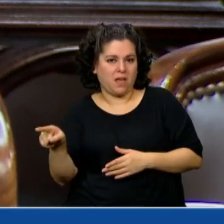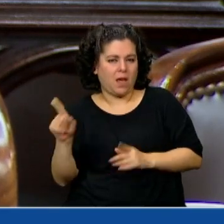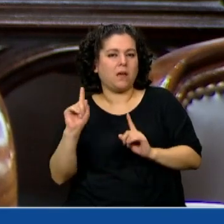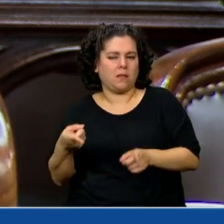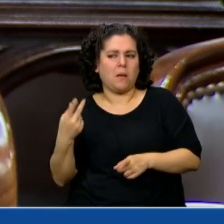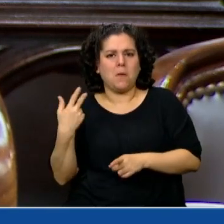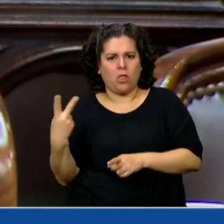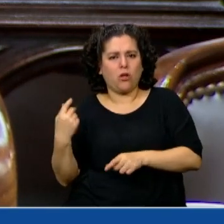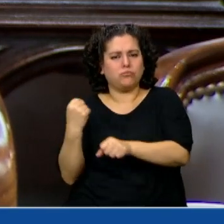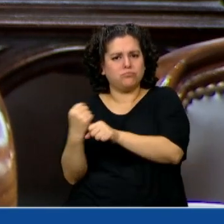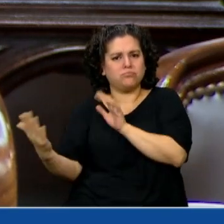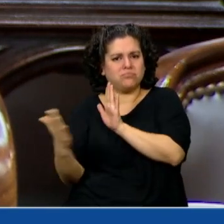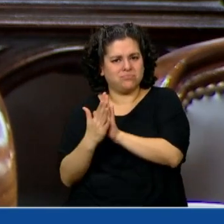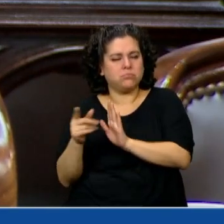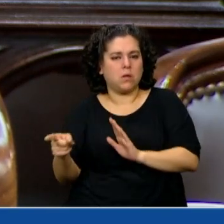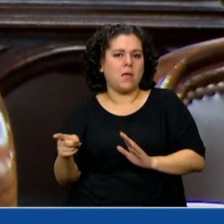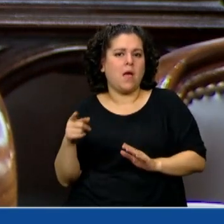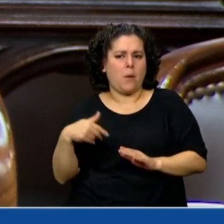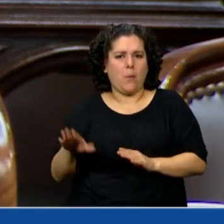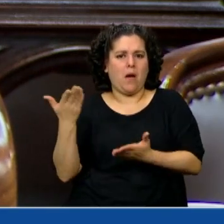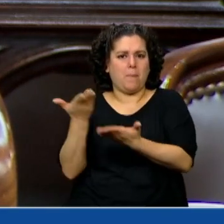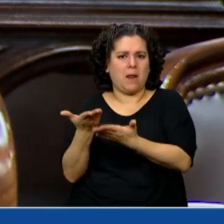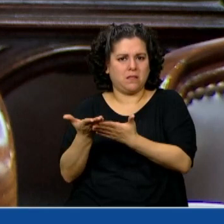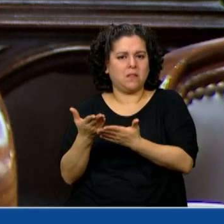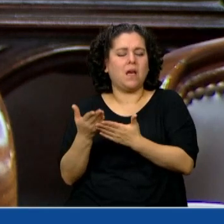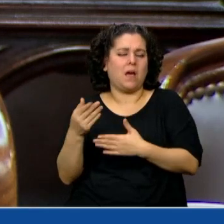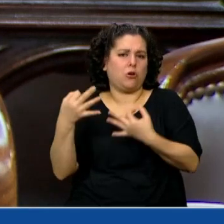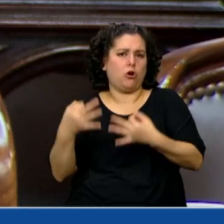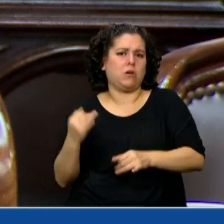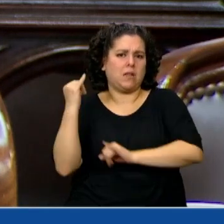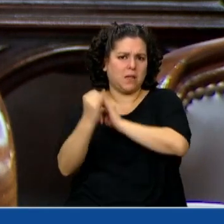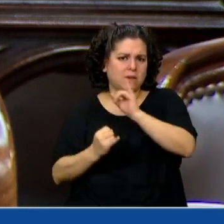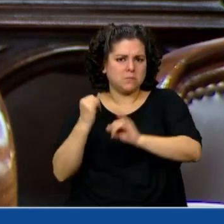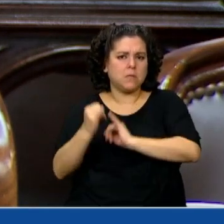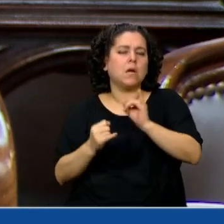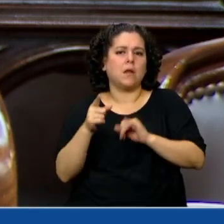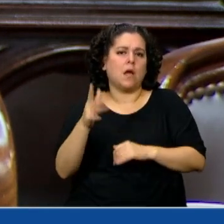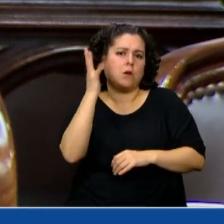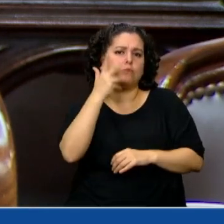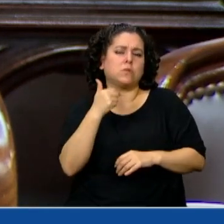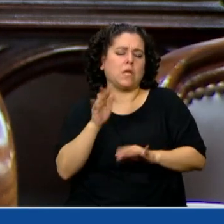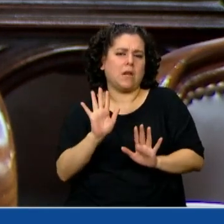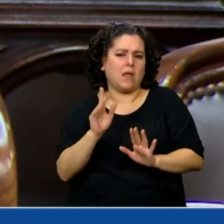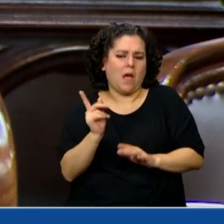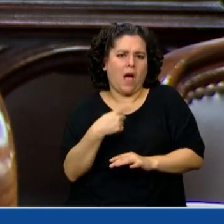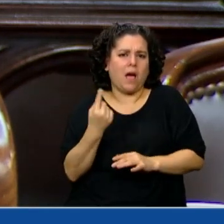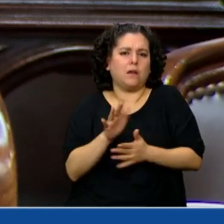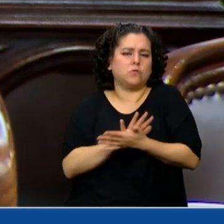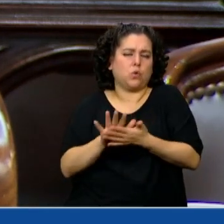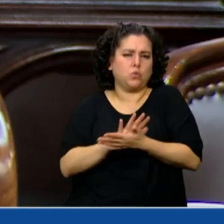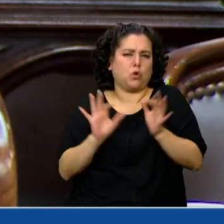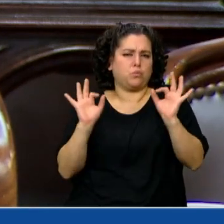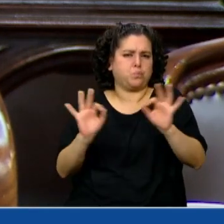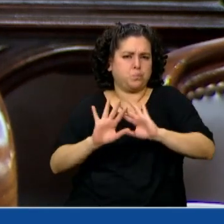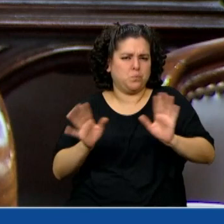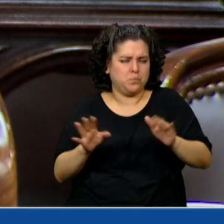tuvimos trabajando, que la va a plantear de manera concreta, estaríamos encontrando una solución definitiva. Por